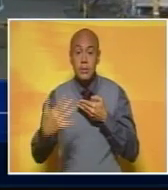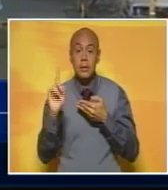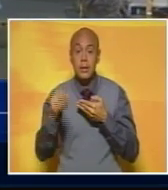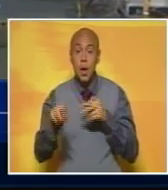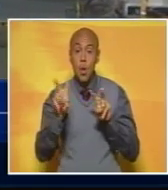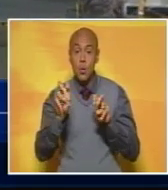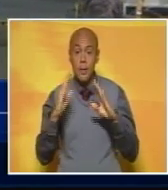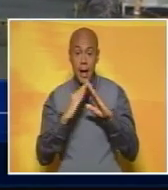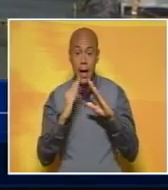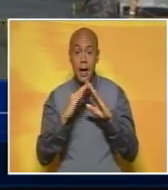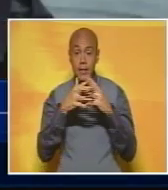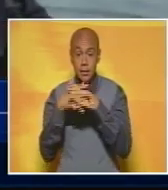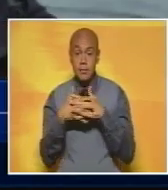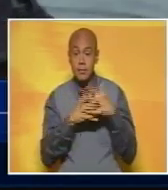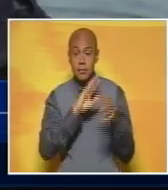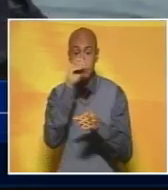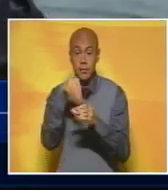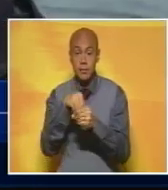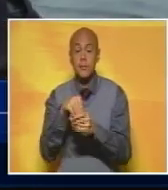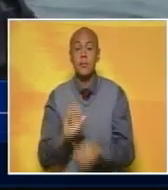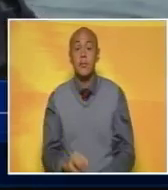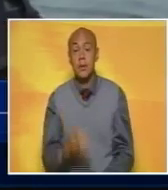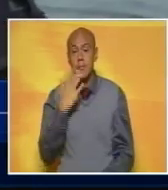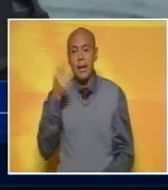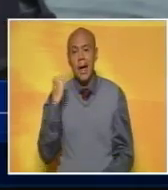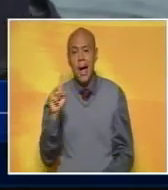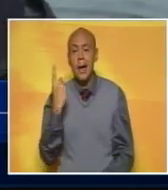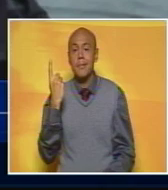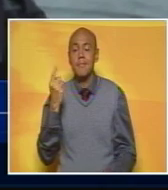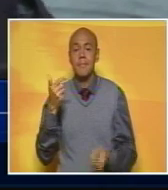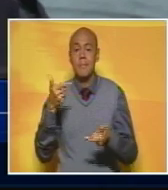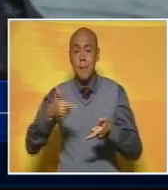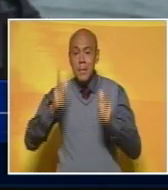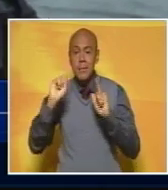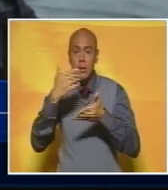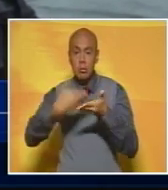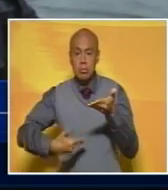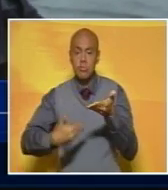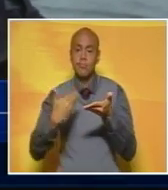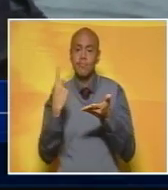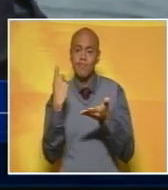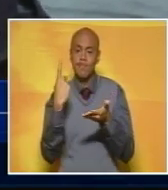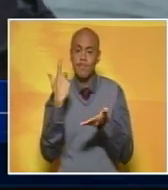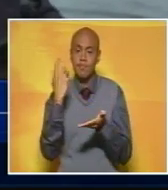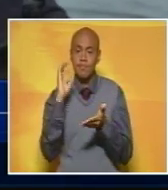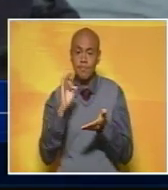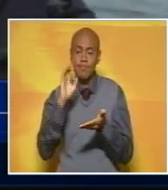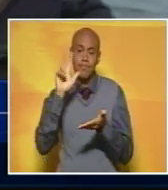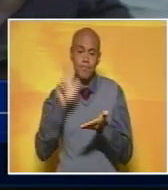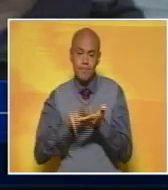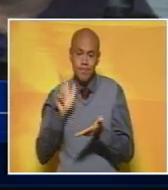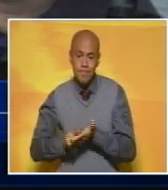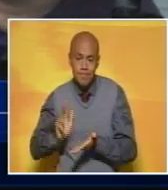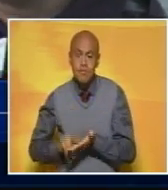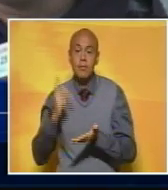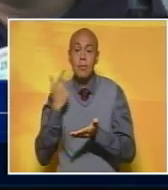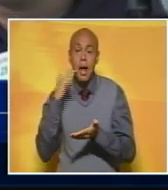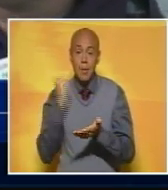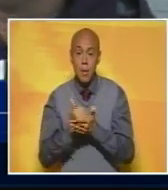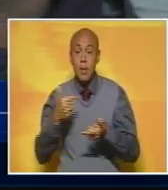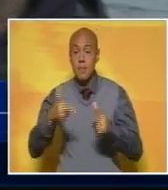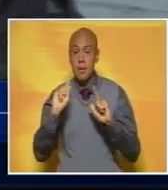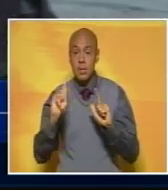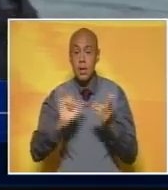nuevo hogar en Estados Unidos. Porque hay muchos permisos y muchos papeleos que hay que completar para el traslado